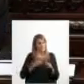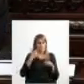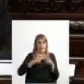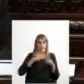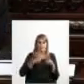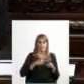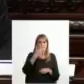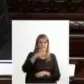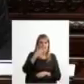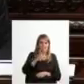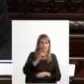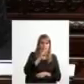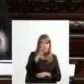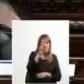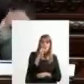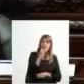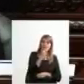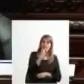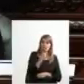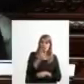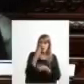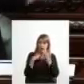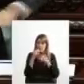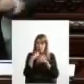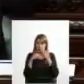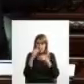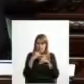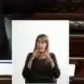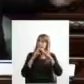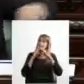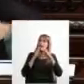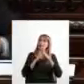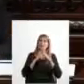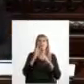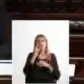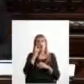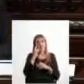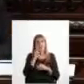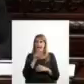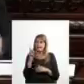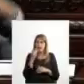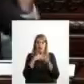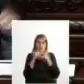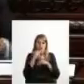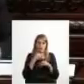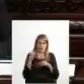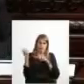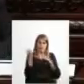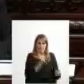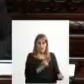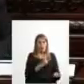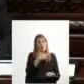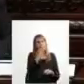13 mil pesos en almuerzo en la Casa Violeta. Nunca van a un boliche cualquiera. La Casa Violeta. La parrillada de Nuevo